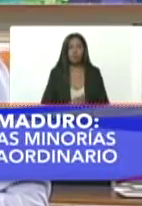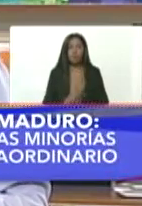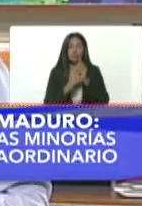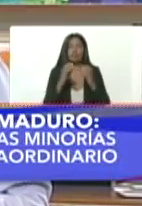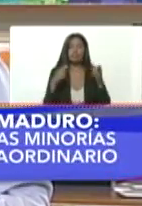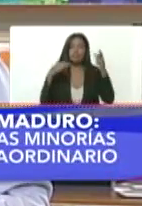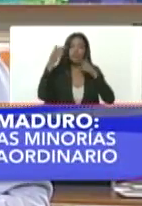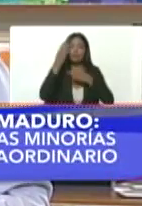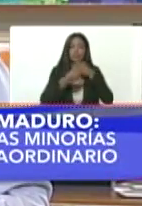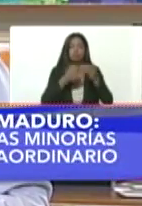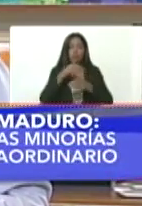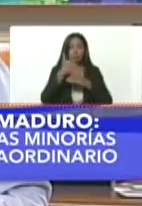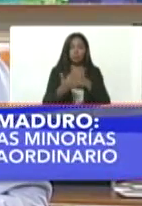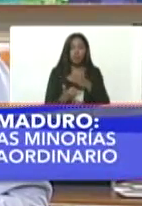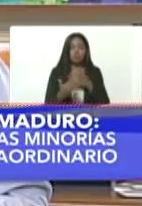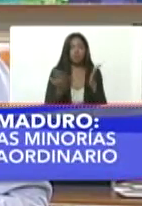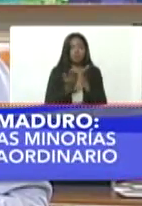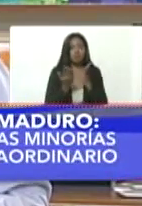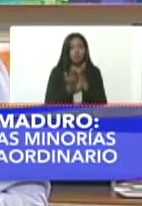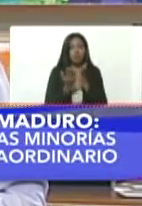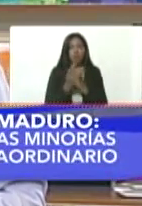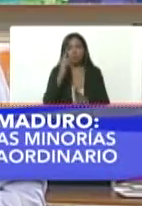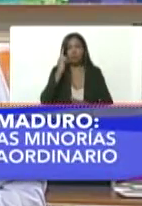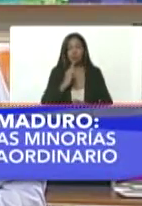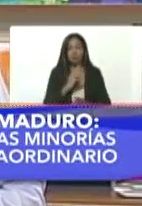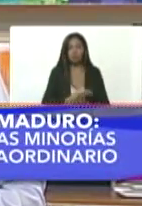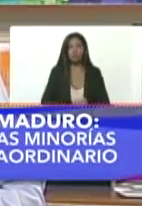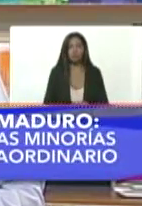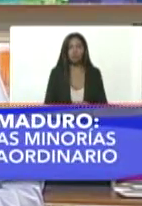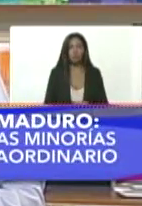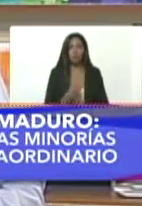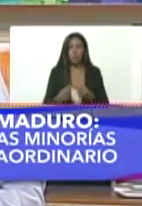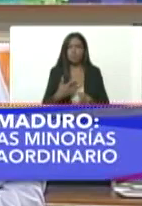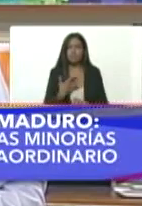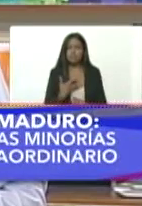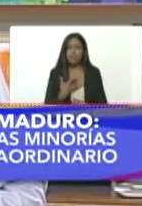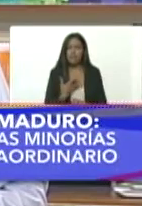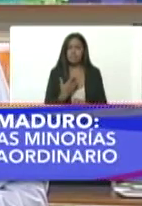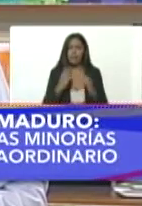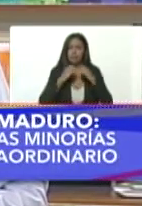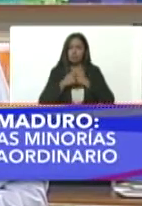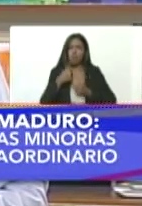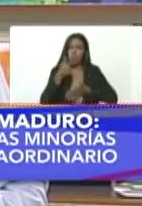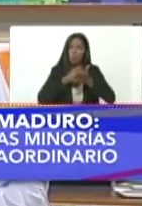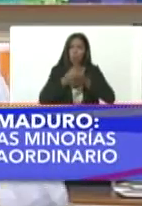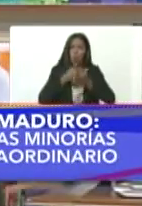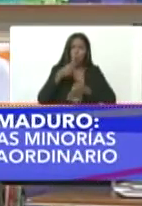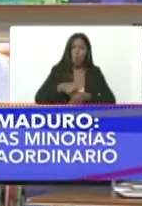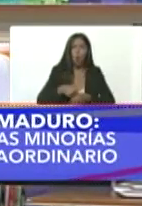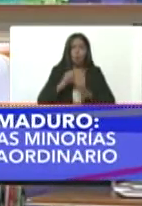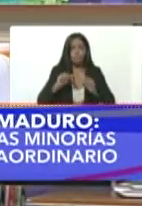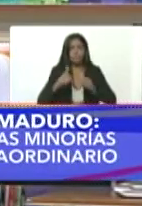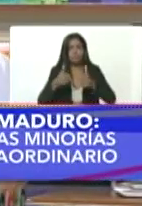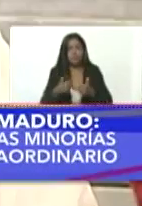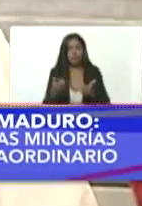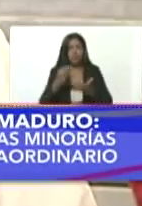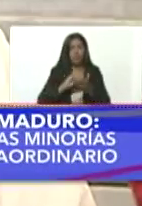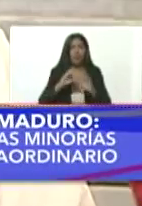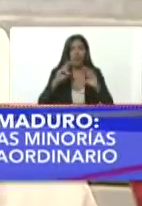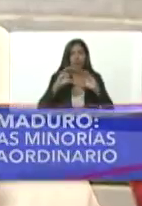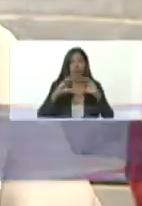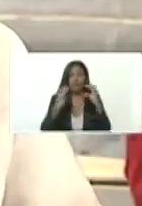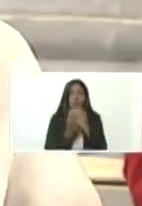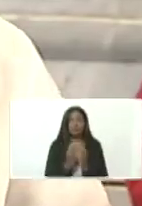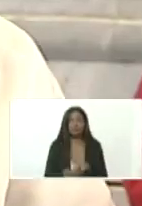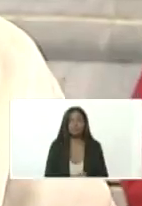Chávez creó el proyecto de escuelas bolivarianas. ¿Cómo te sientes, Aristóbulo, en esta batalla? Hoy, reinicio de clase. Bueno, presidente,